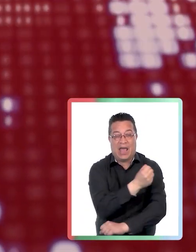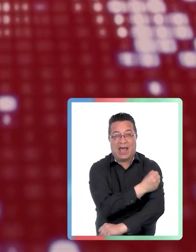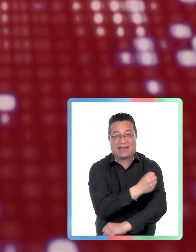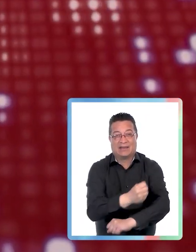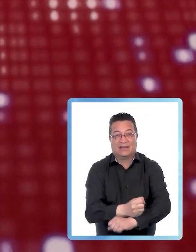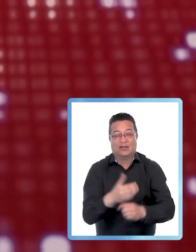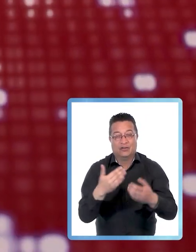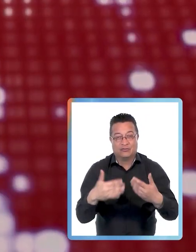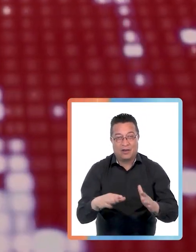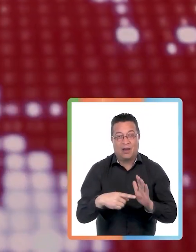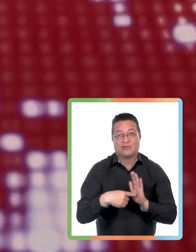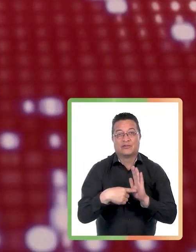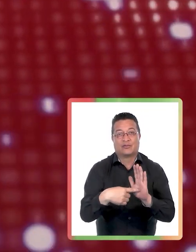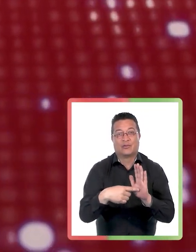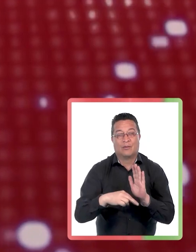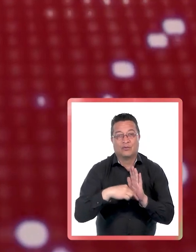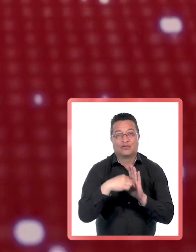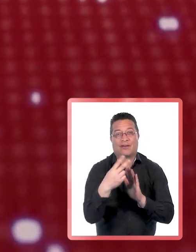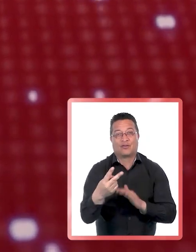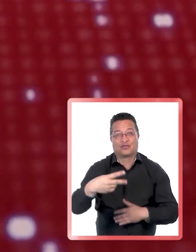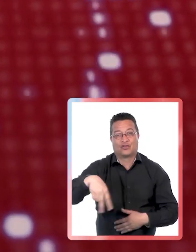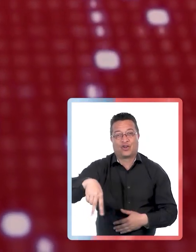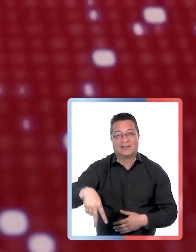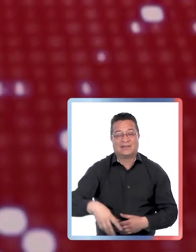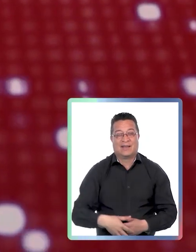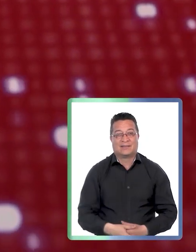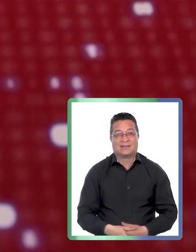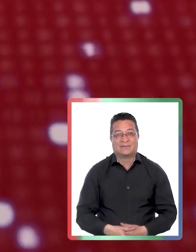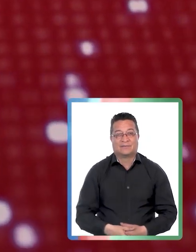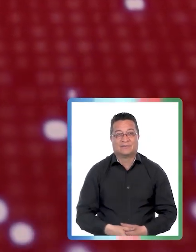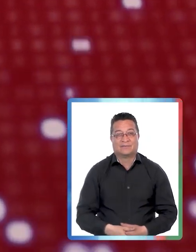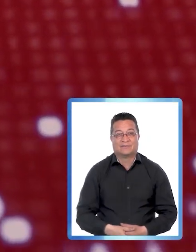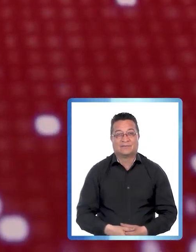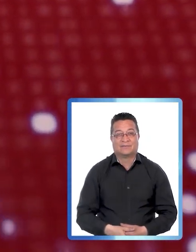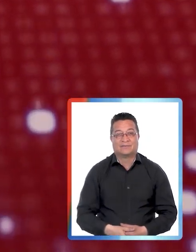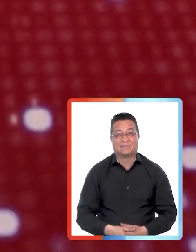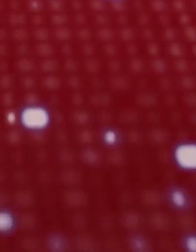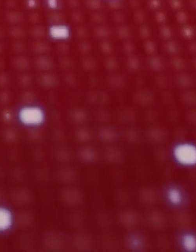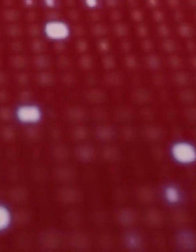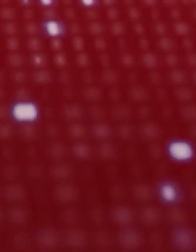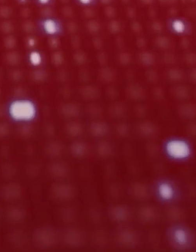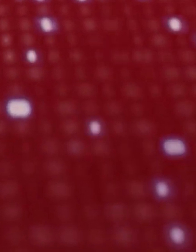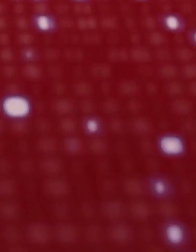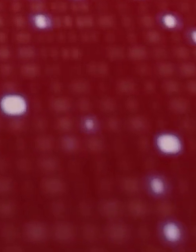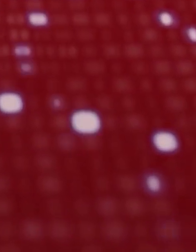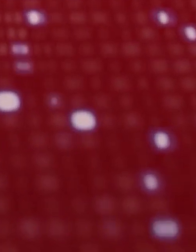de Chile. Arcatel presentó Portavoz Noticias.